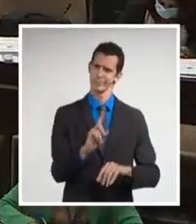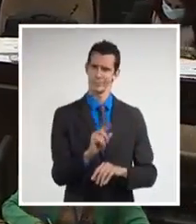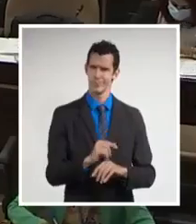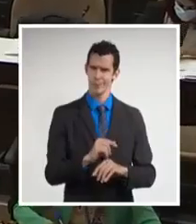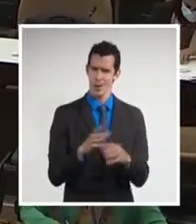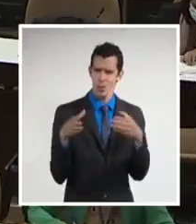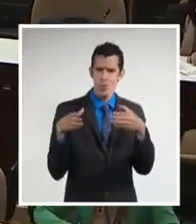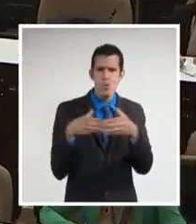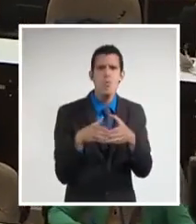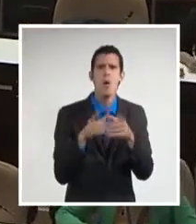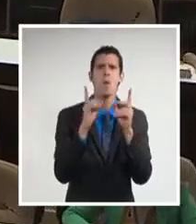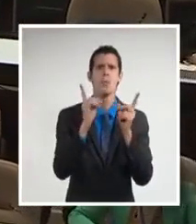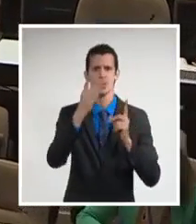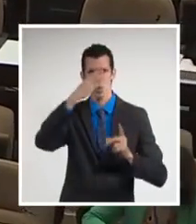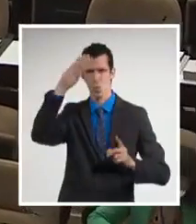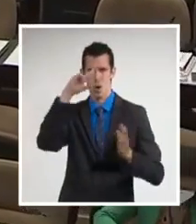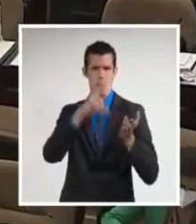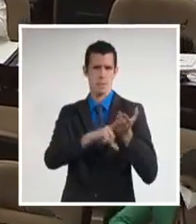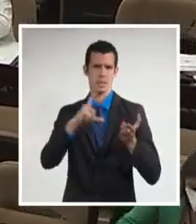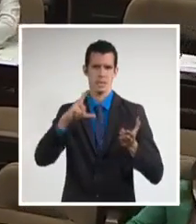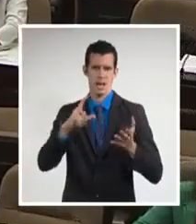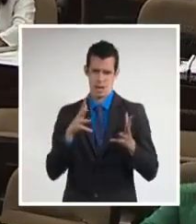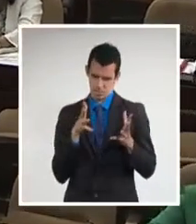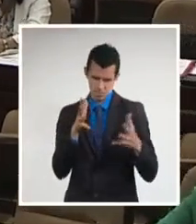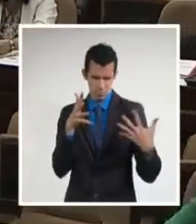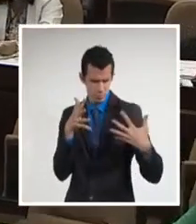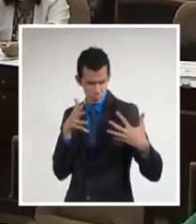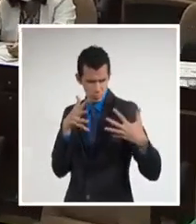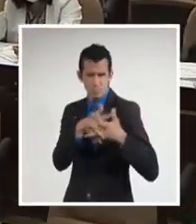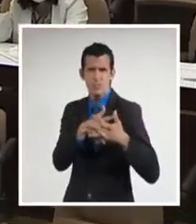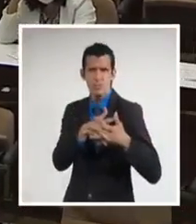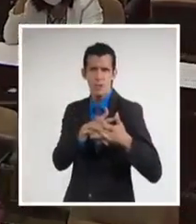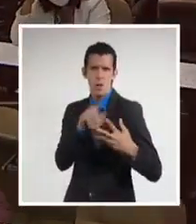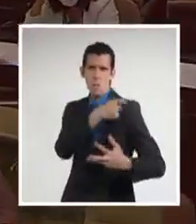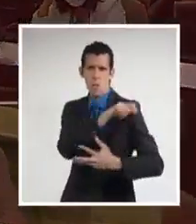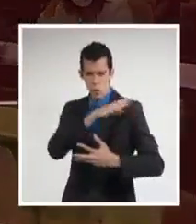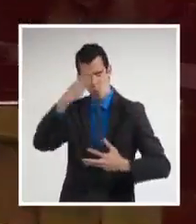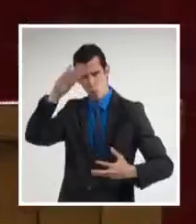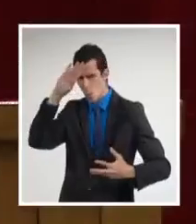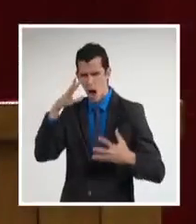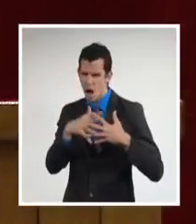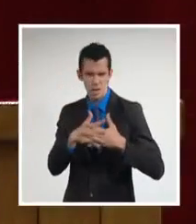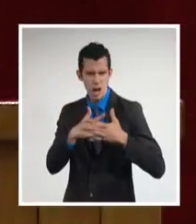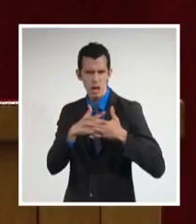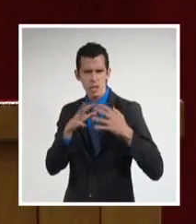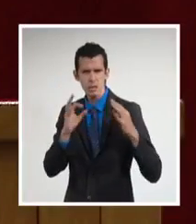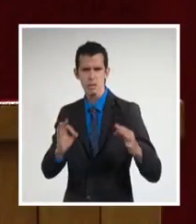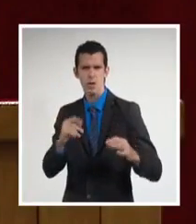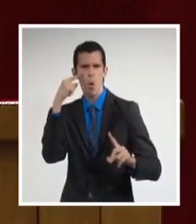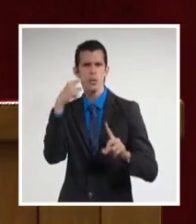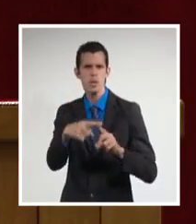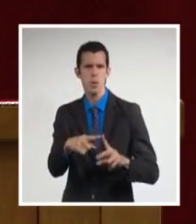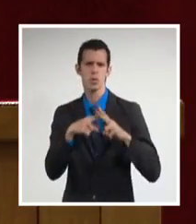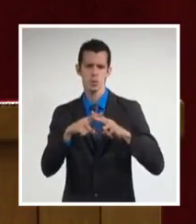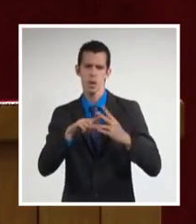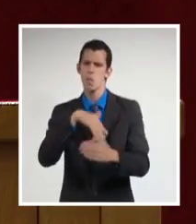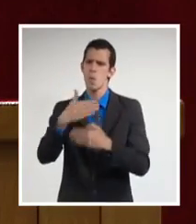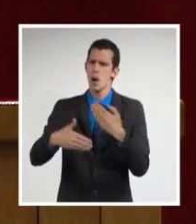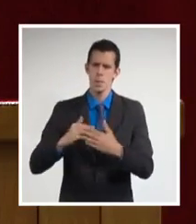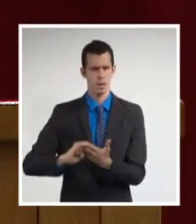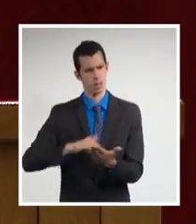un unido por la coherencia en propósitos y fines. Estados Unidos, con sus dos partidos